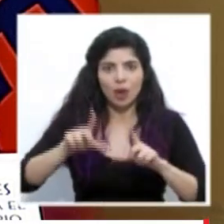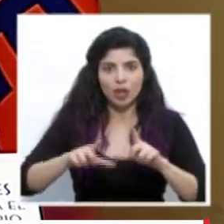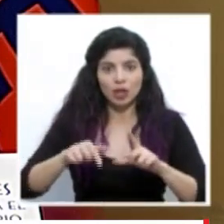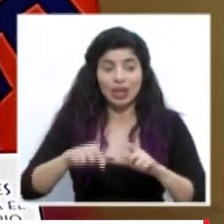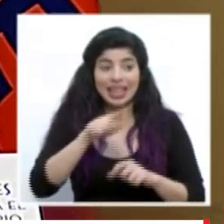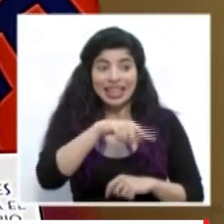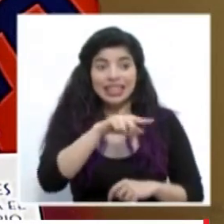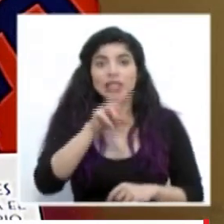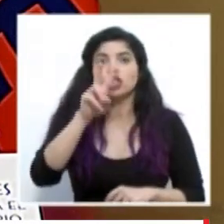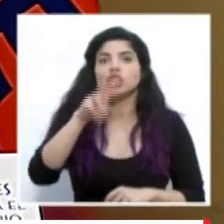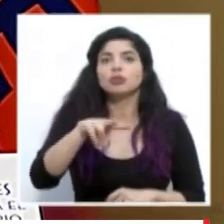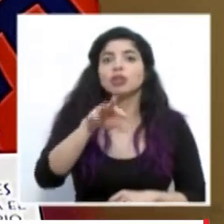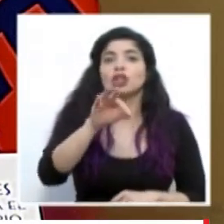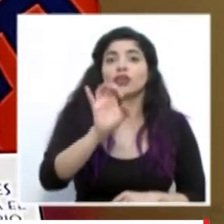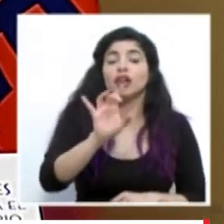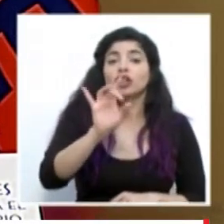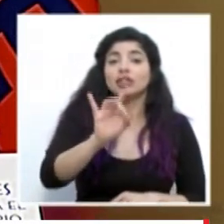estas,